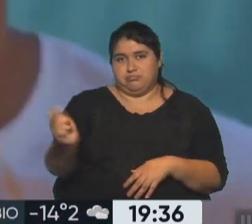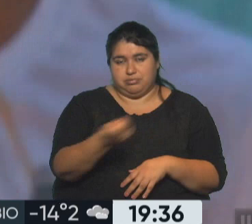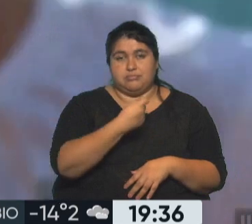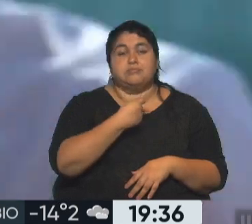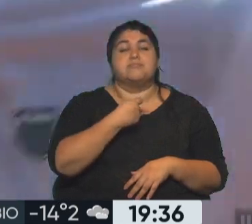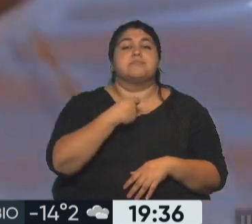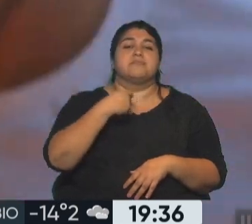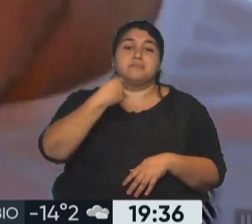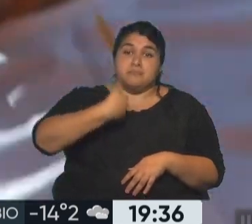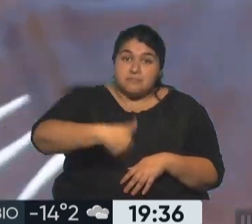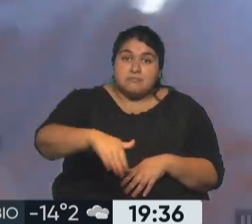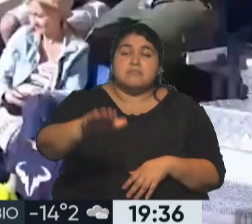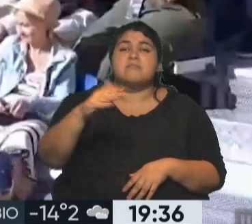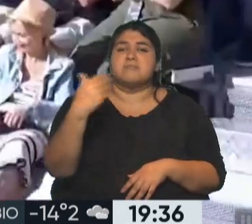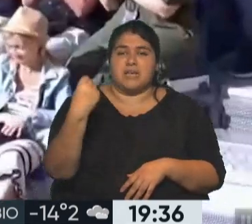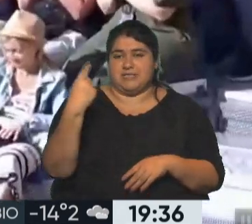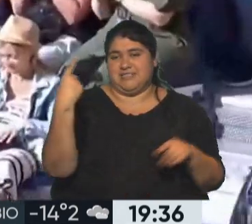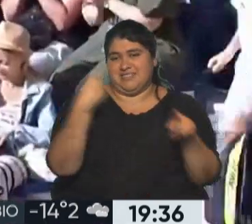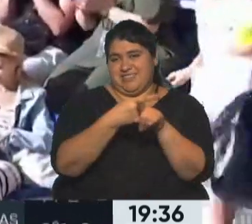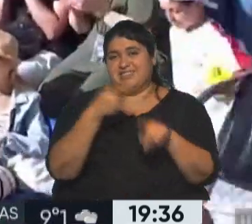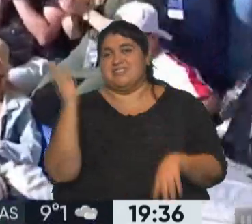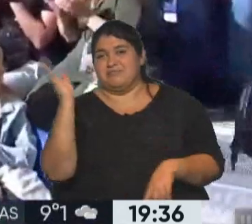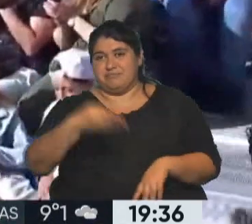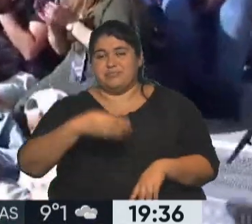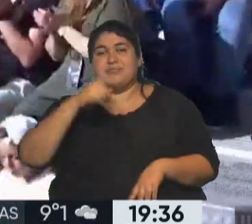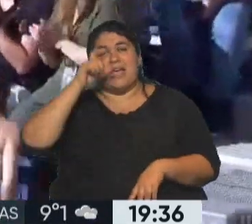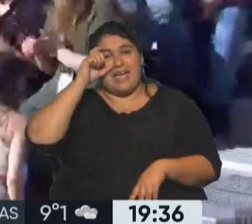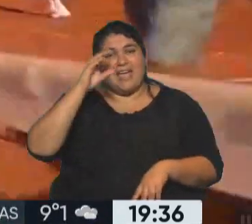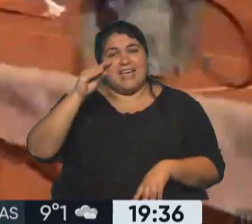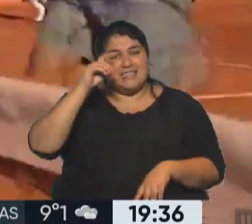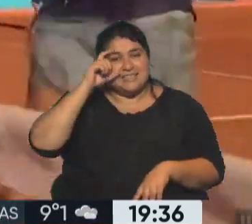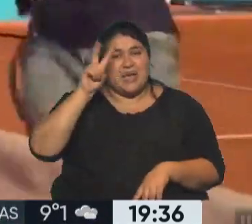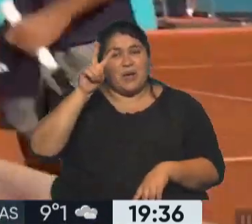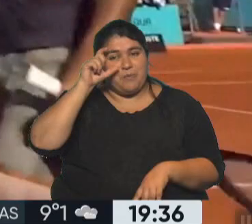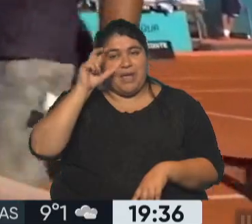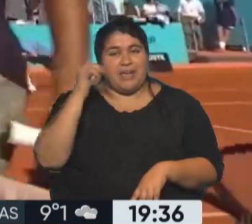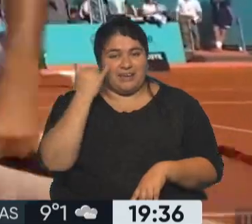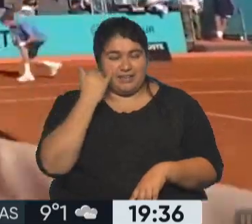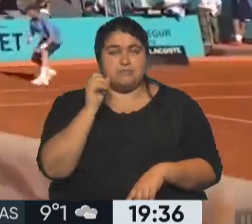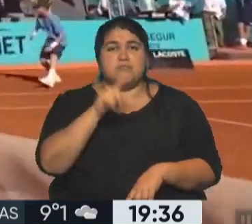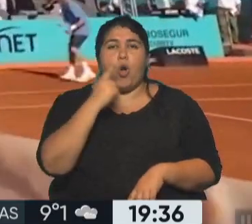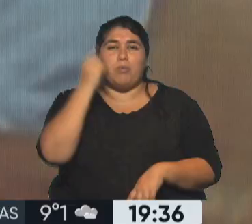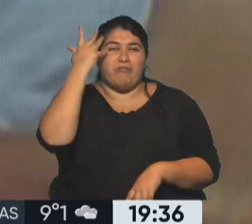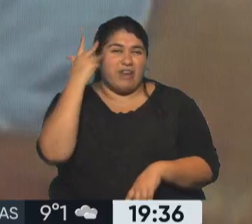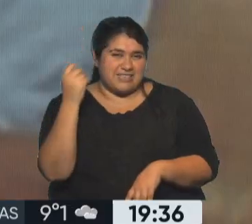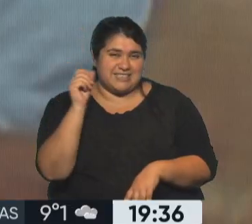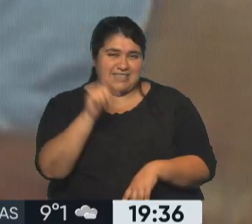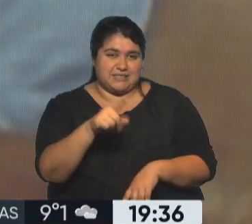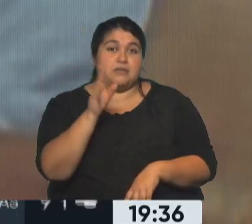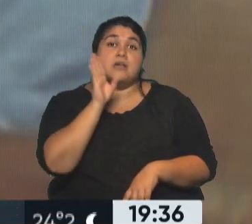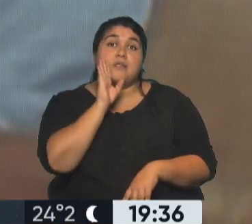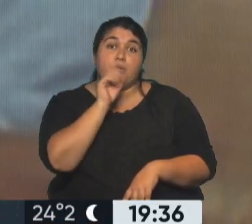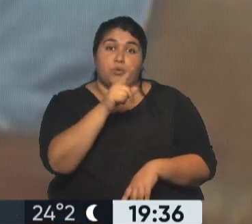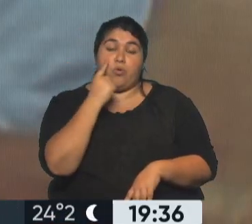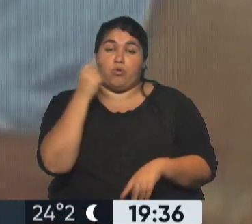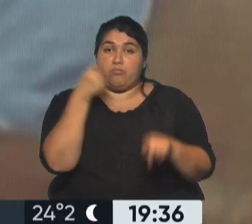estar? Bueno, justamente quien derrotó a Tomás Echeverri. Todo se relaciona. Francés Tiafoe, el estadounidense, estará